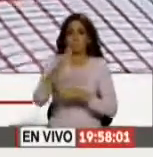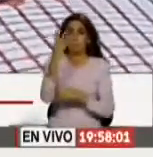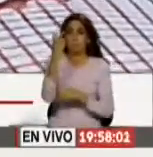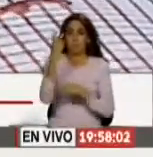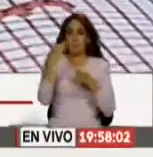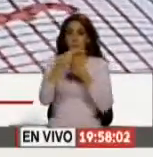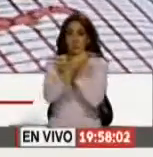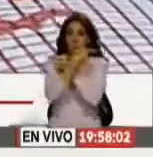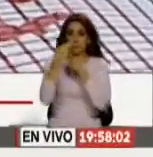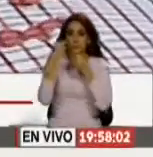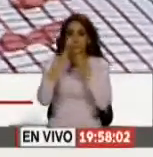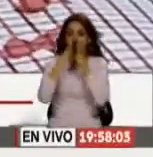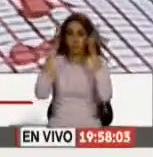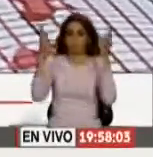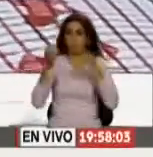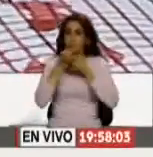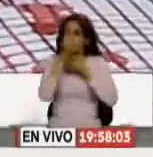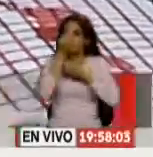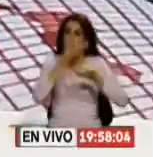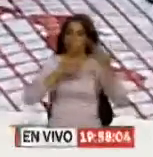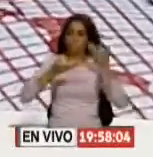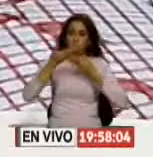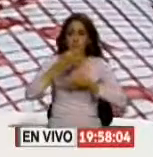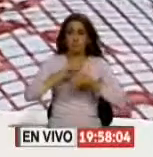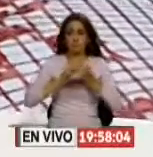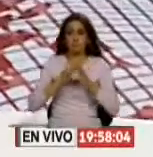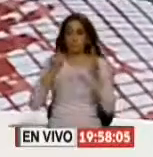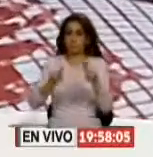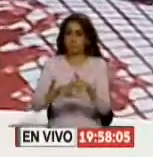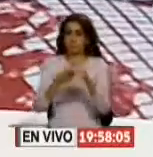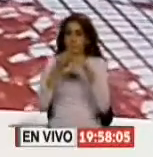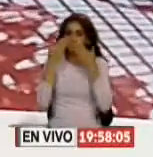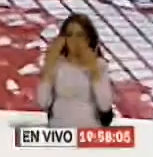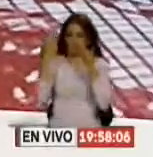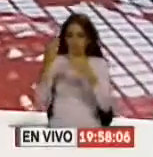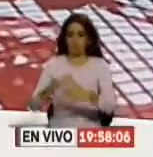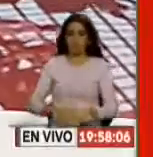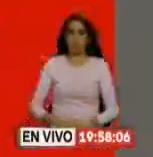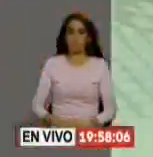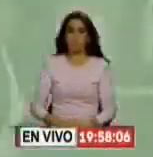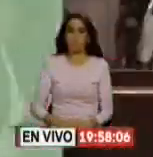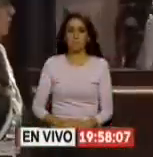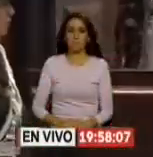marzo. Amplia información para compartir con ustedes. Entre lo más destacado.